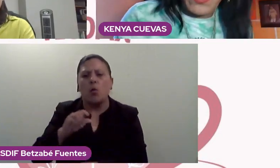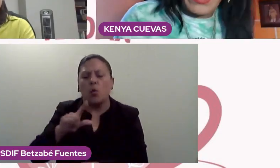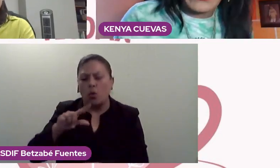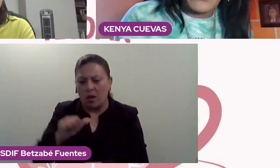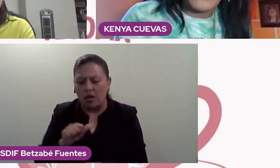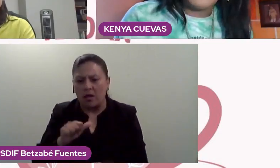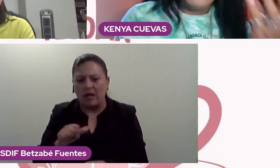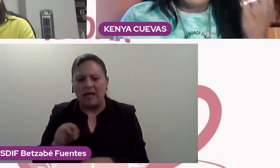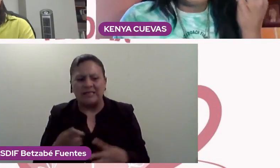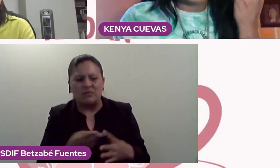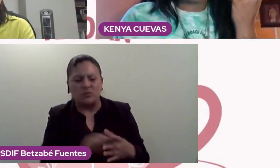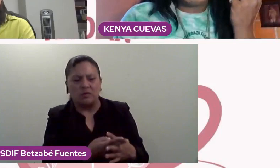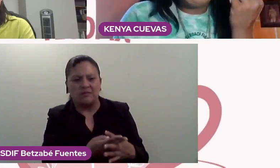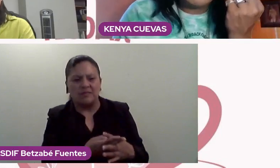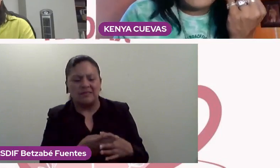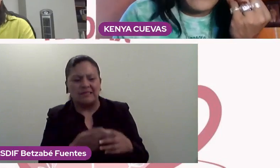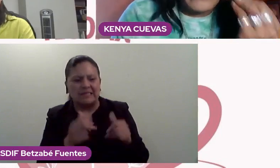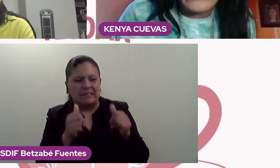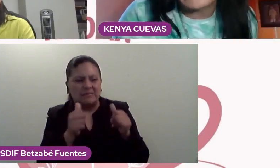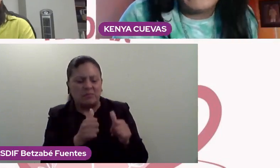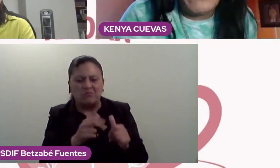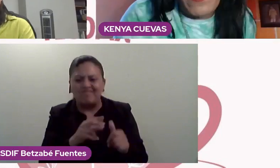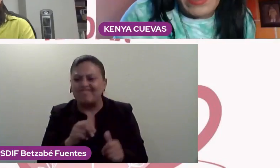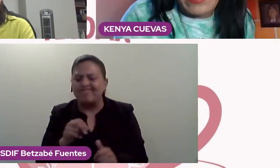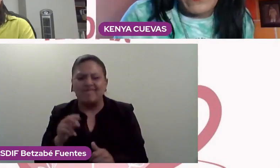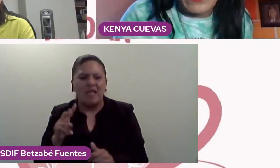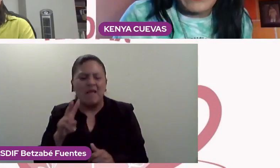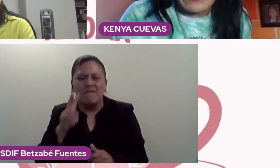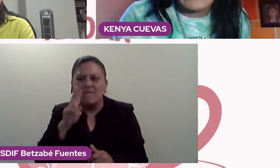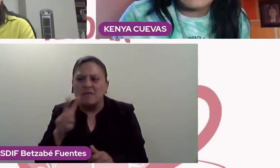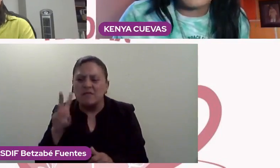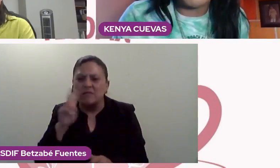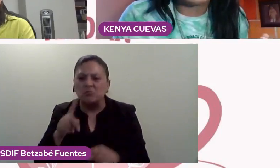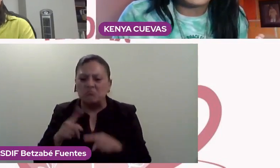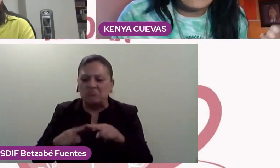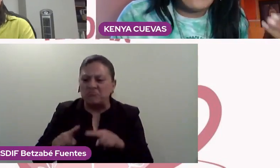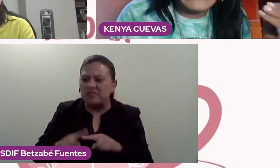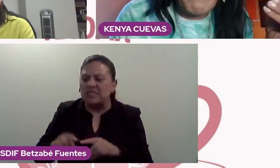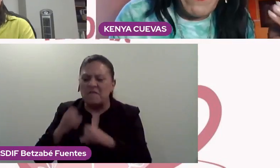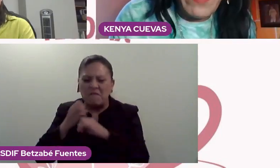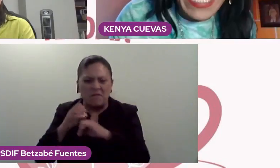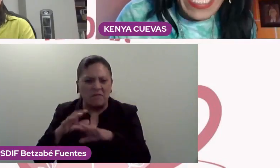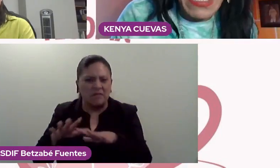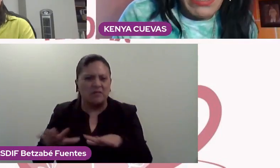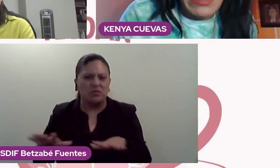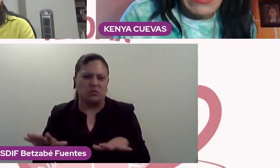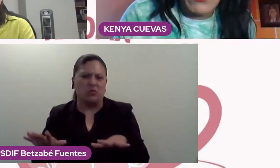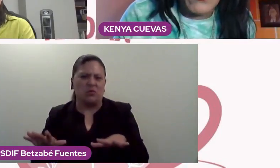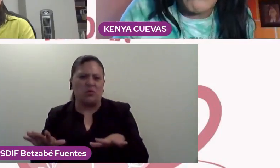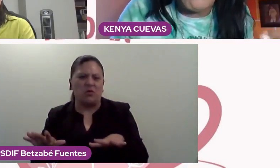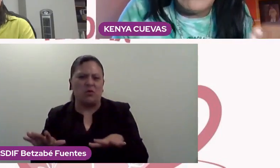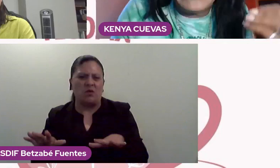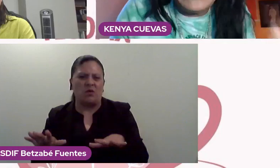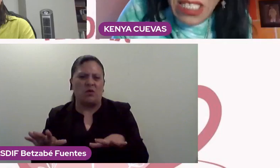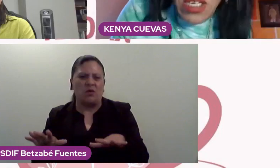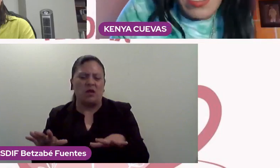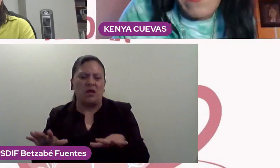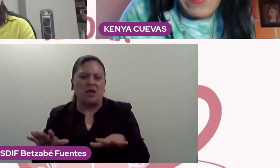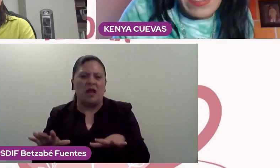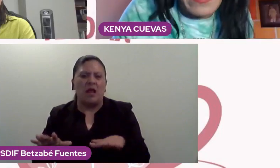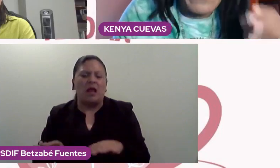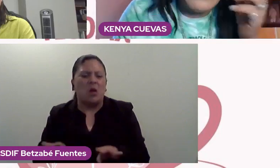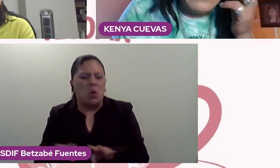medios de comunicación, lo que estábamos escuchando por las autoridades, cómo se estaba tipificando el delito como